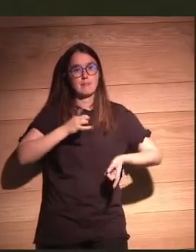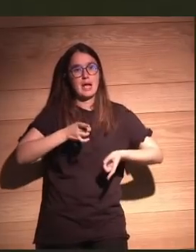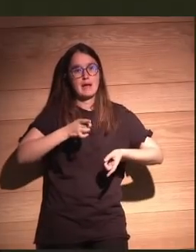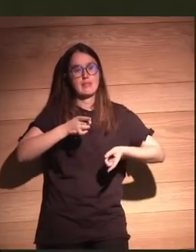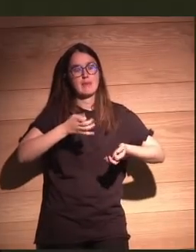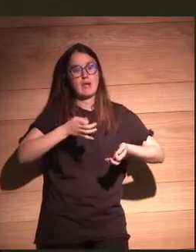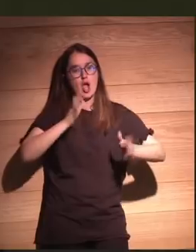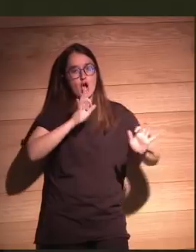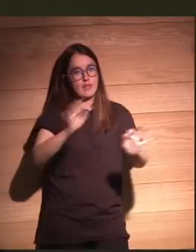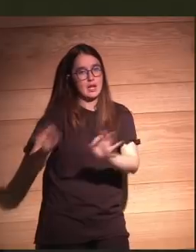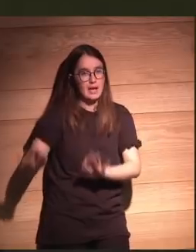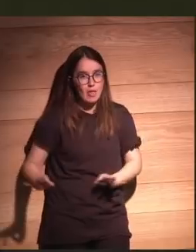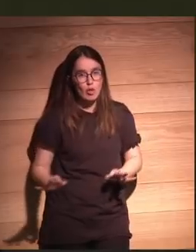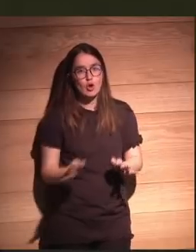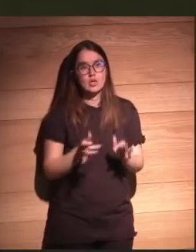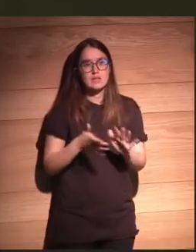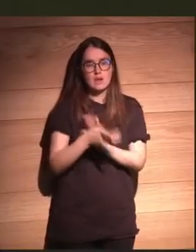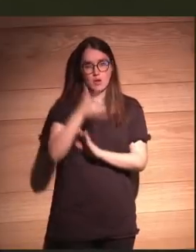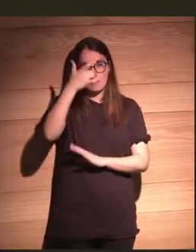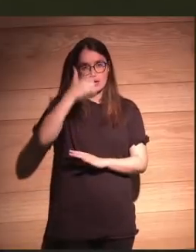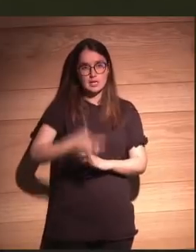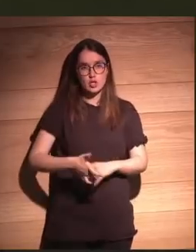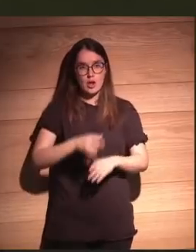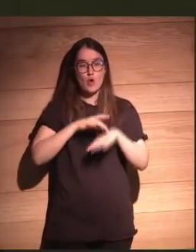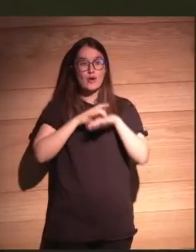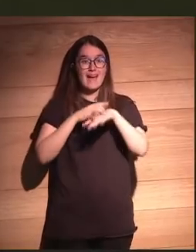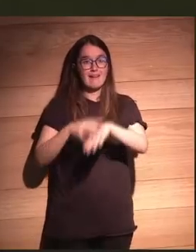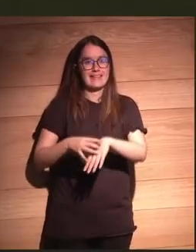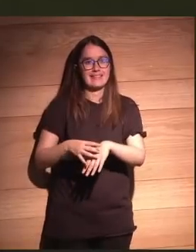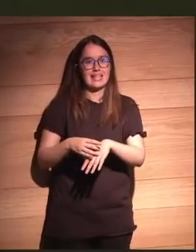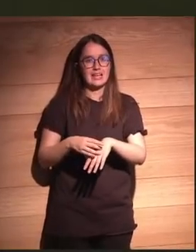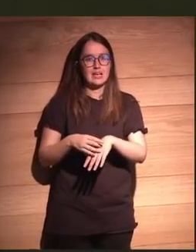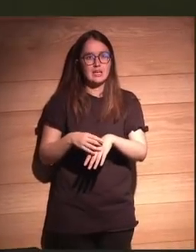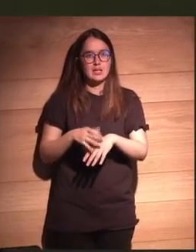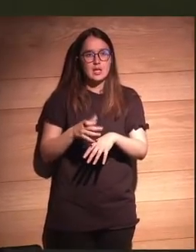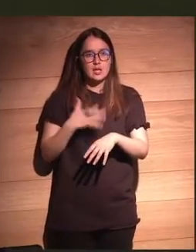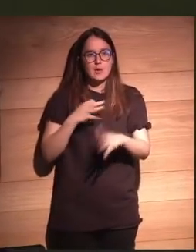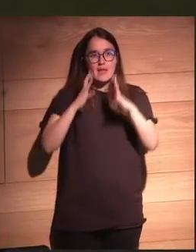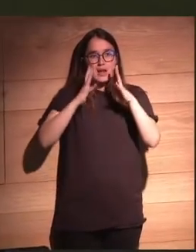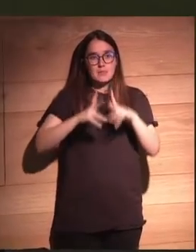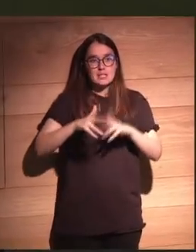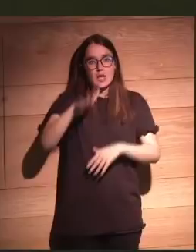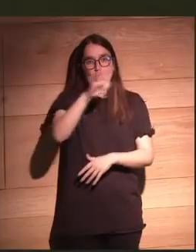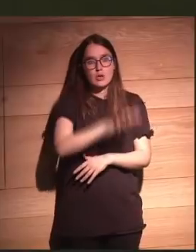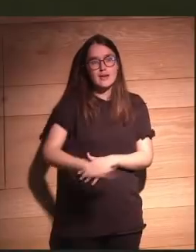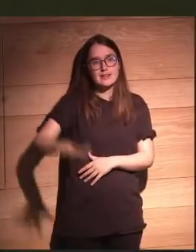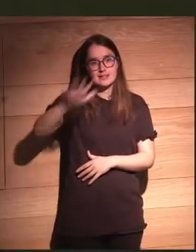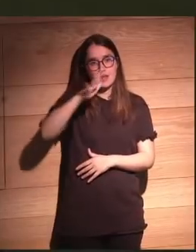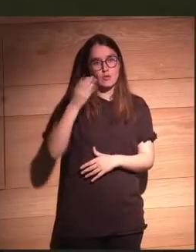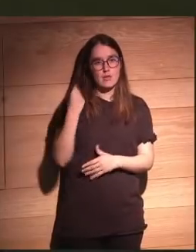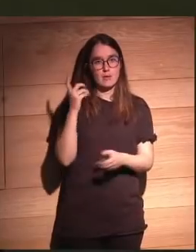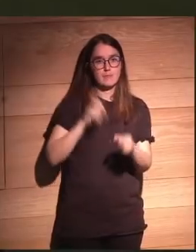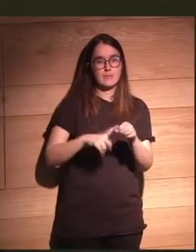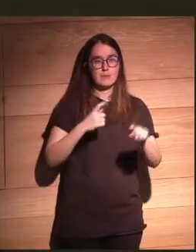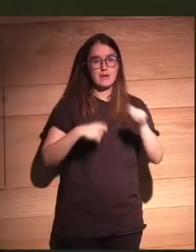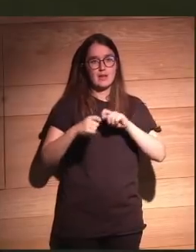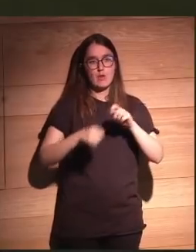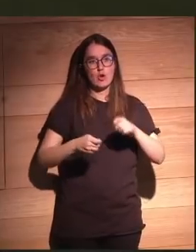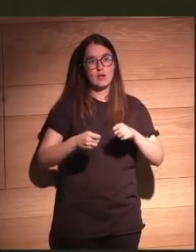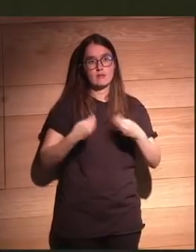orden, ser un agente que sea capaz de que la administración o el Estado sea un agente dentro del mercado inmobiliario